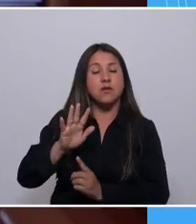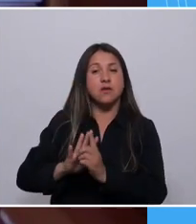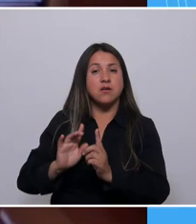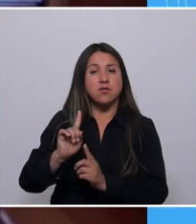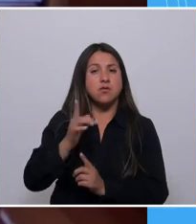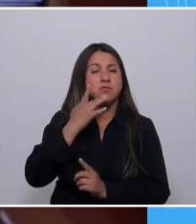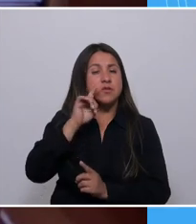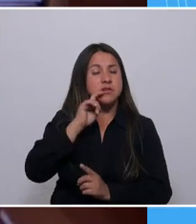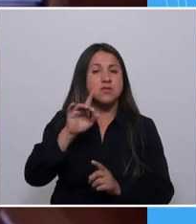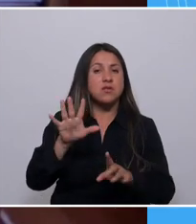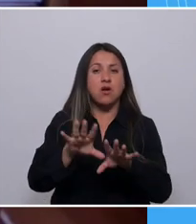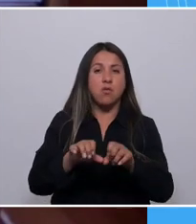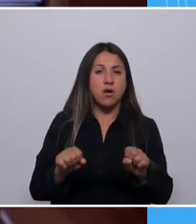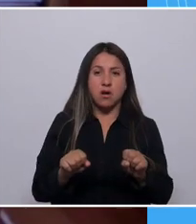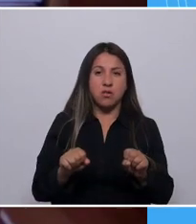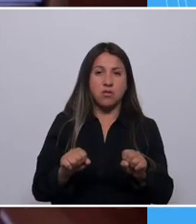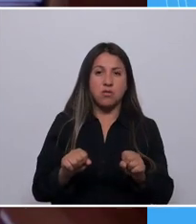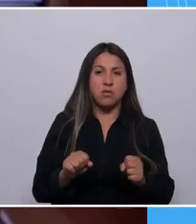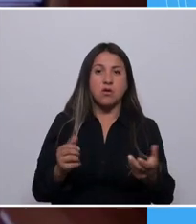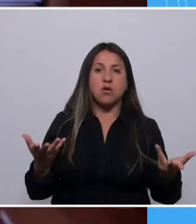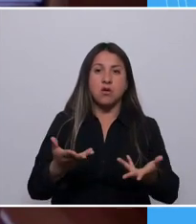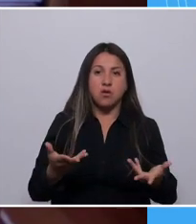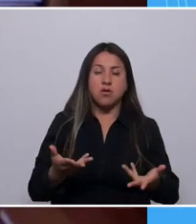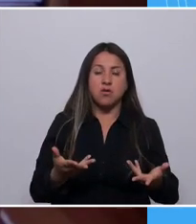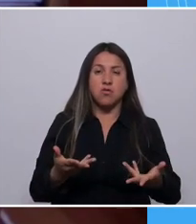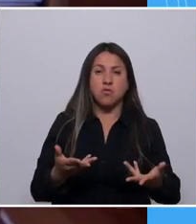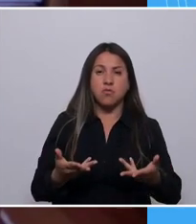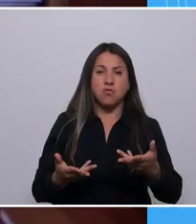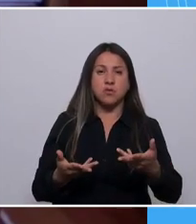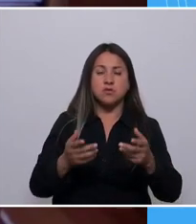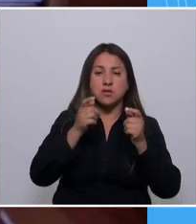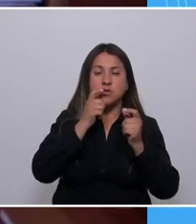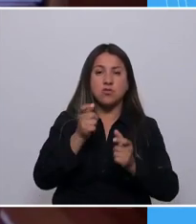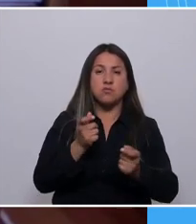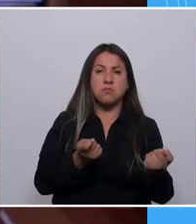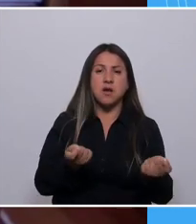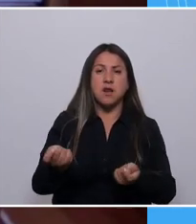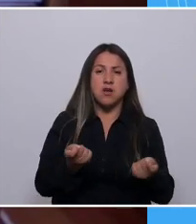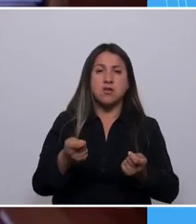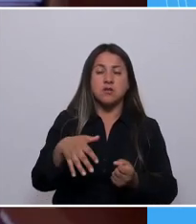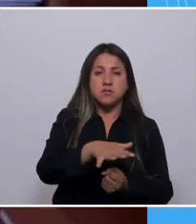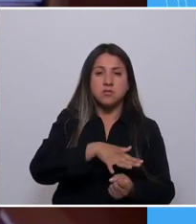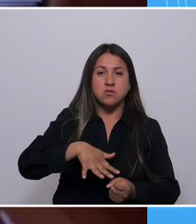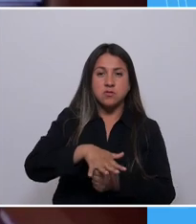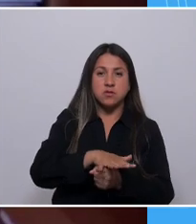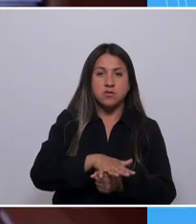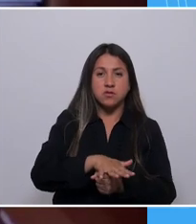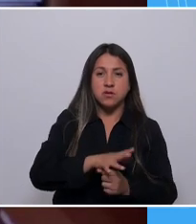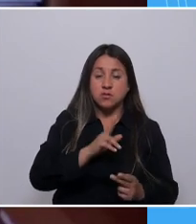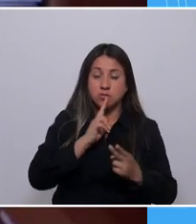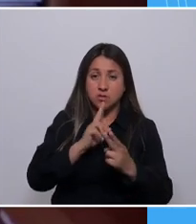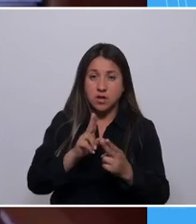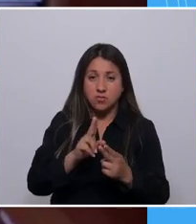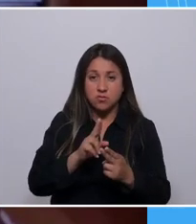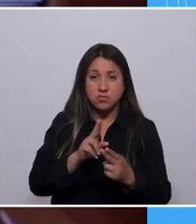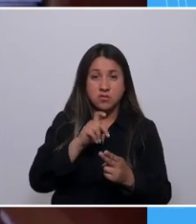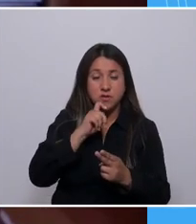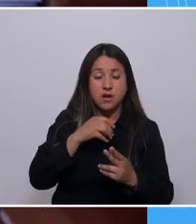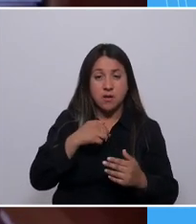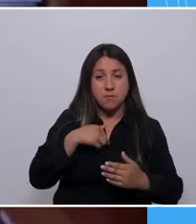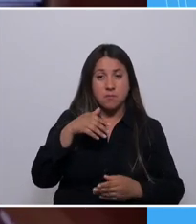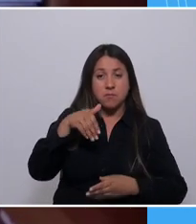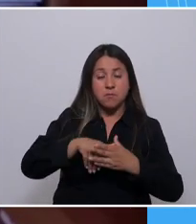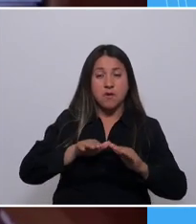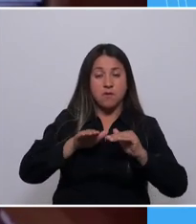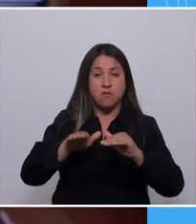de acuerdo con la forma en que se manejó esta situación y no quiero validar el resultado con mi voto